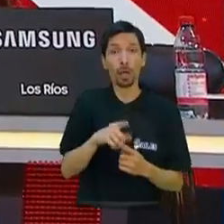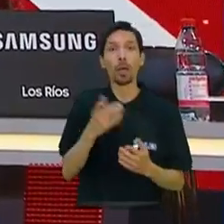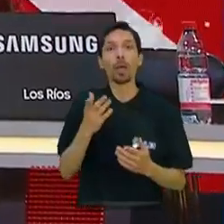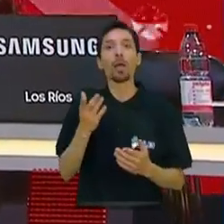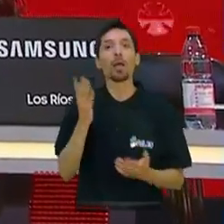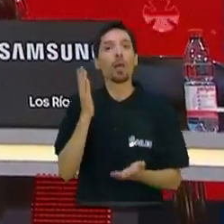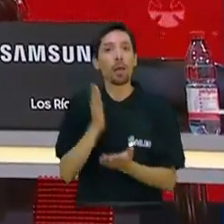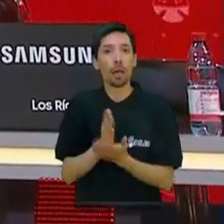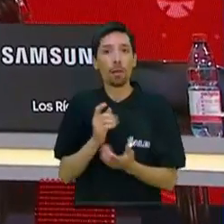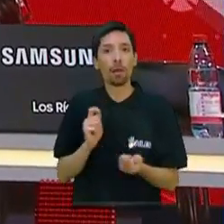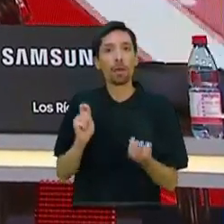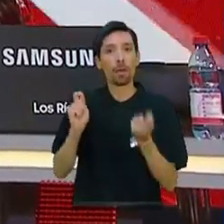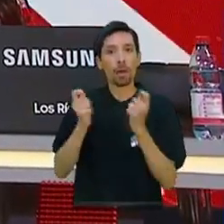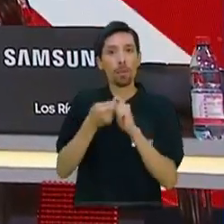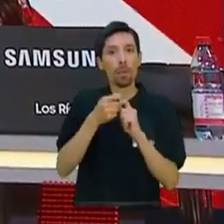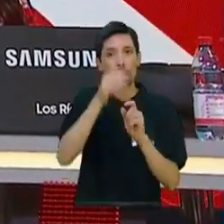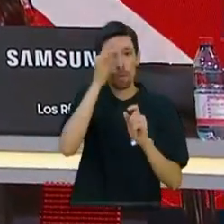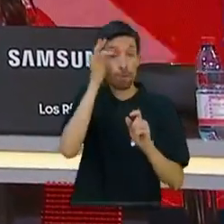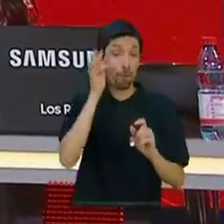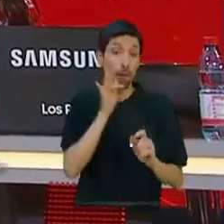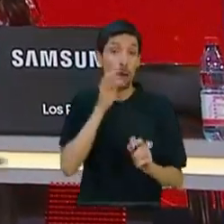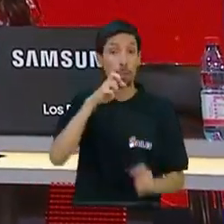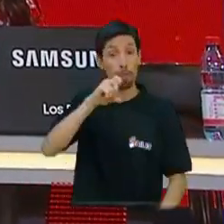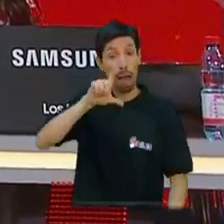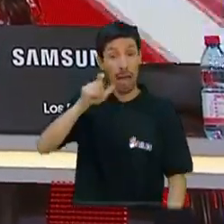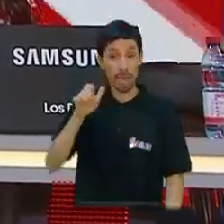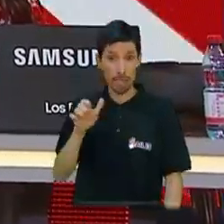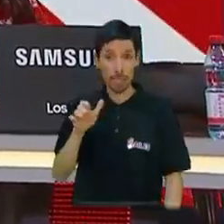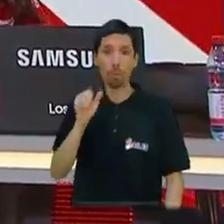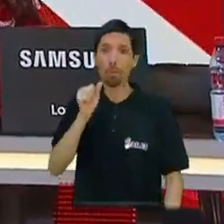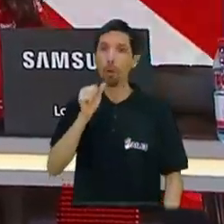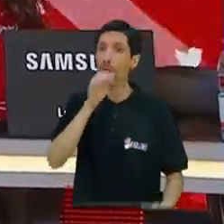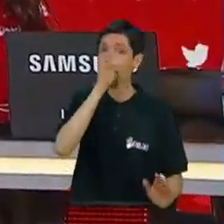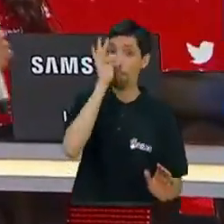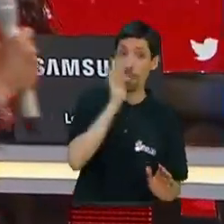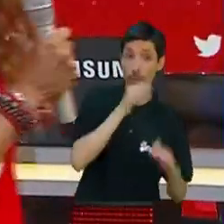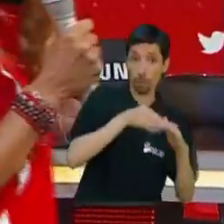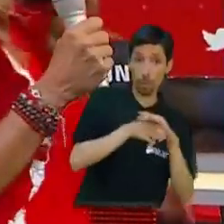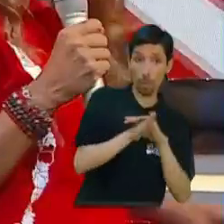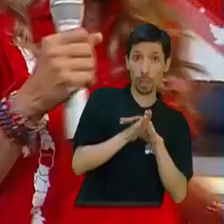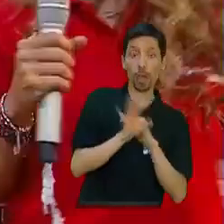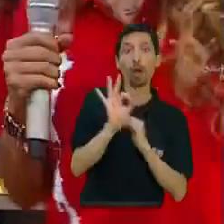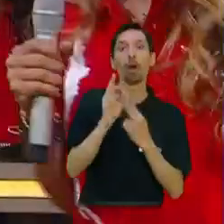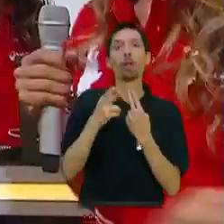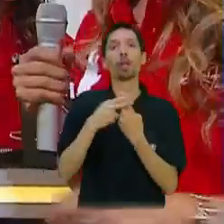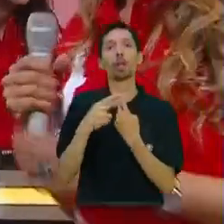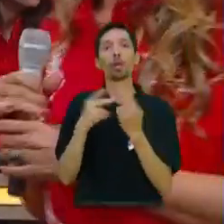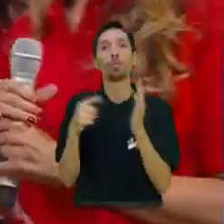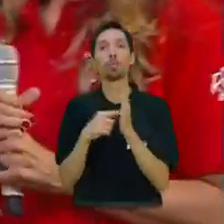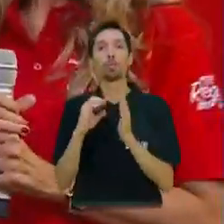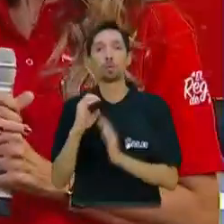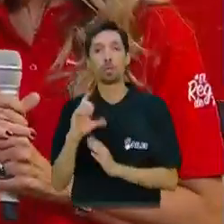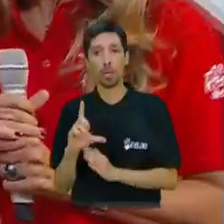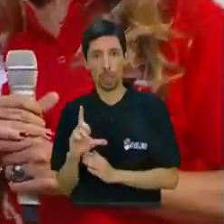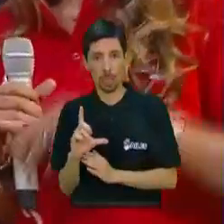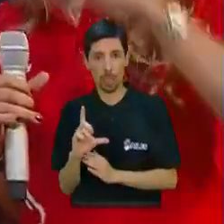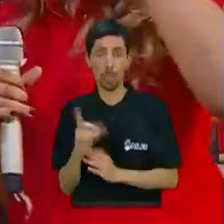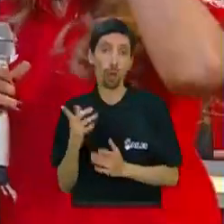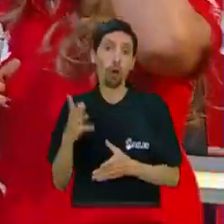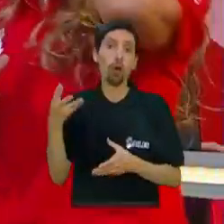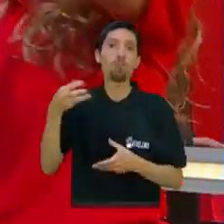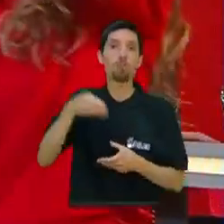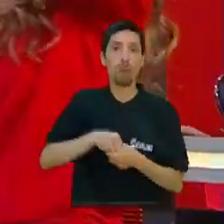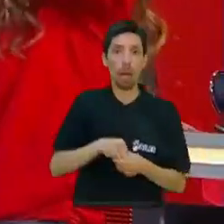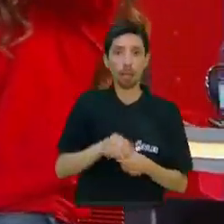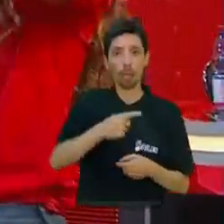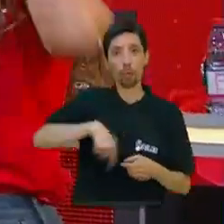al fanpage. ¿Ya? ¿Ya? Puedes ingresar desde Facebook o también lo puedes hacer de teletón.cl y puedes ser parte de